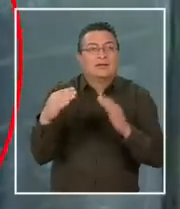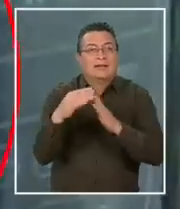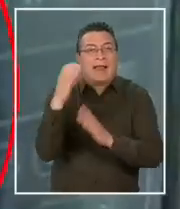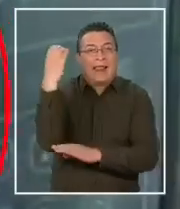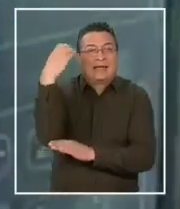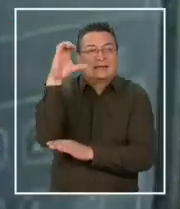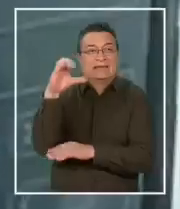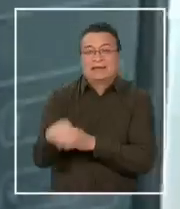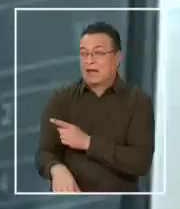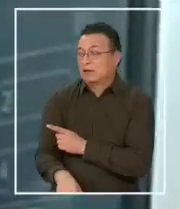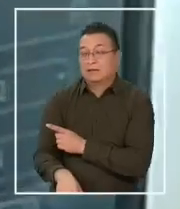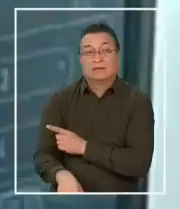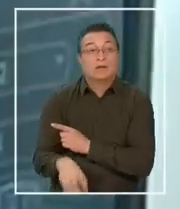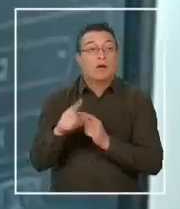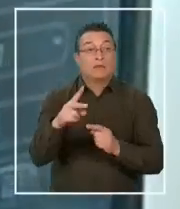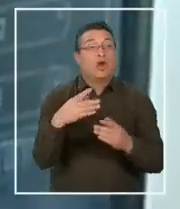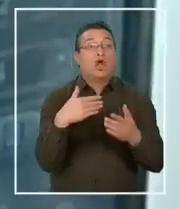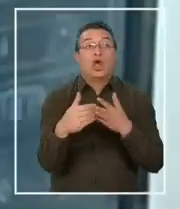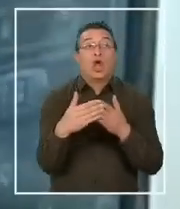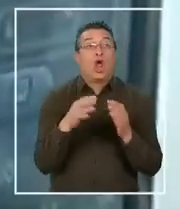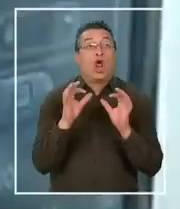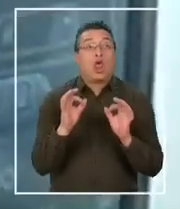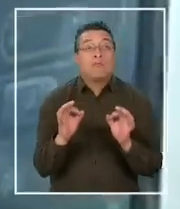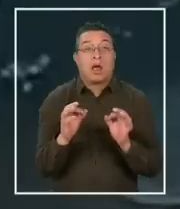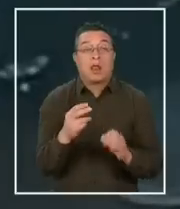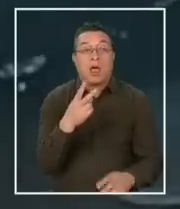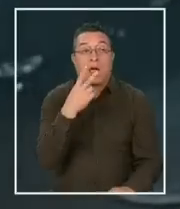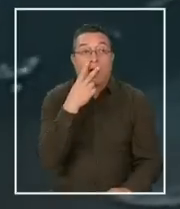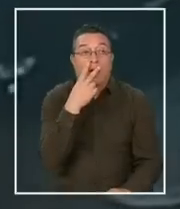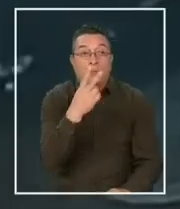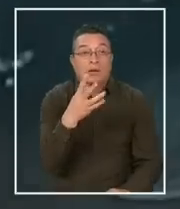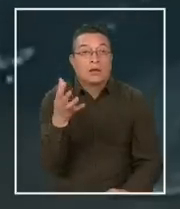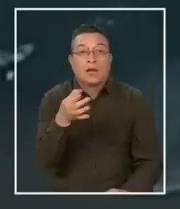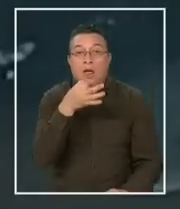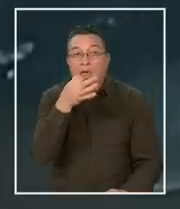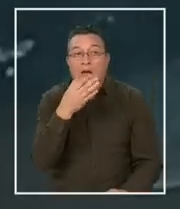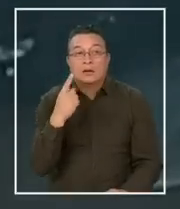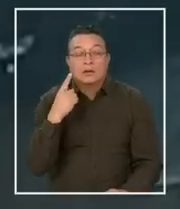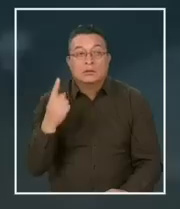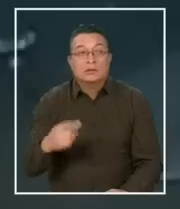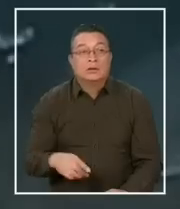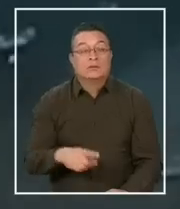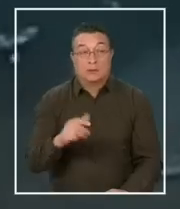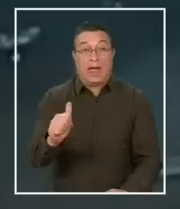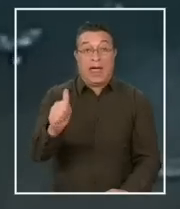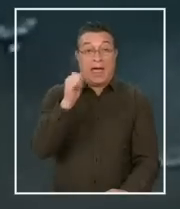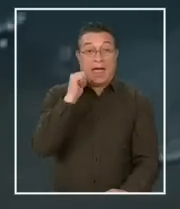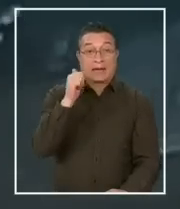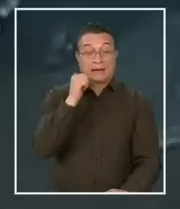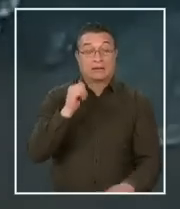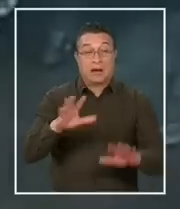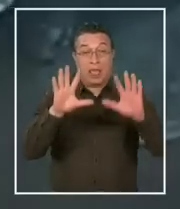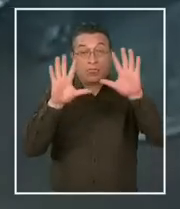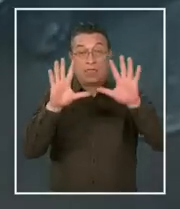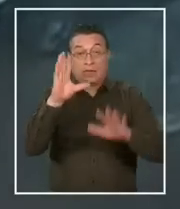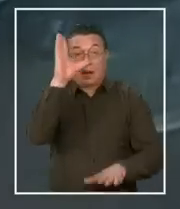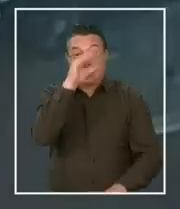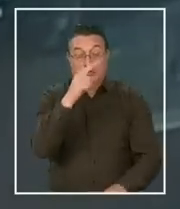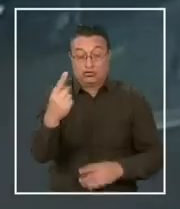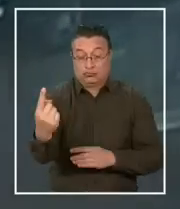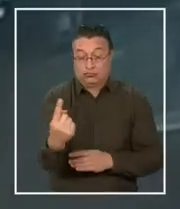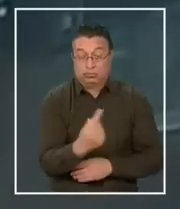Serena. Hasta ahí todo normal. Ahora escuche el siguiente relato. Ayer a las 10 de la noche